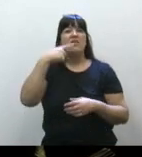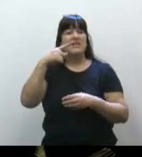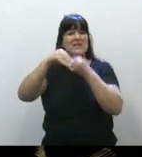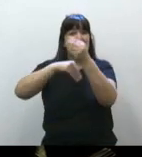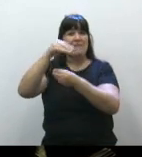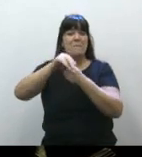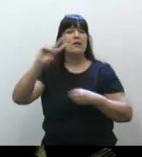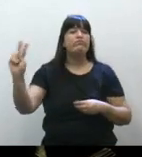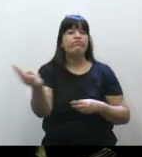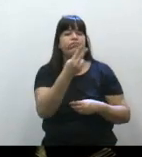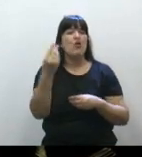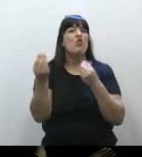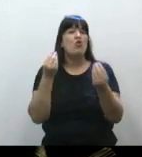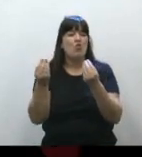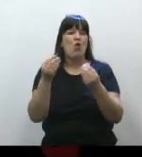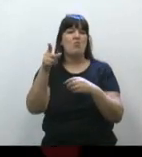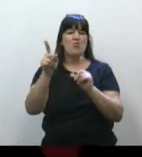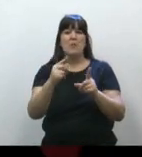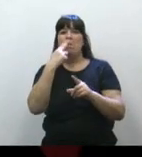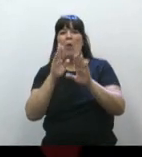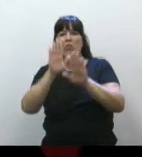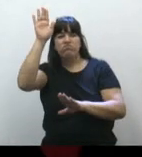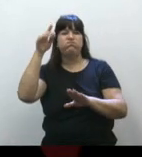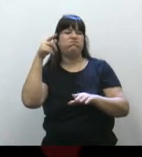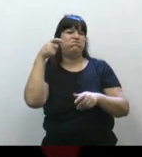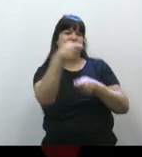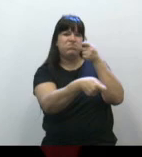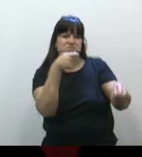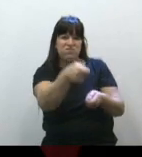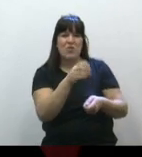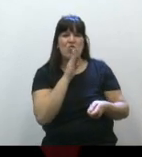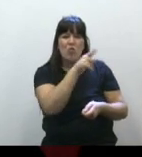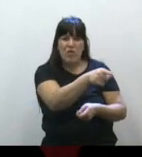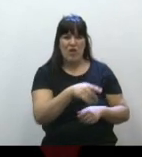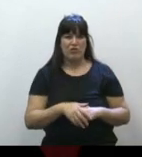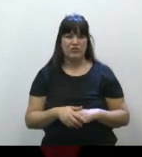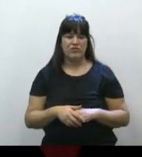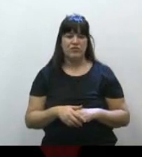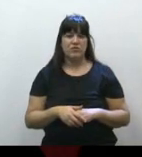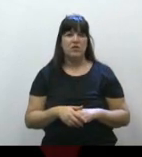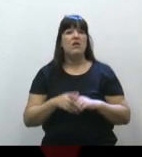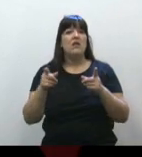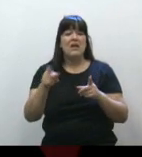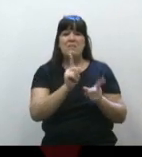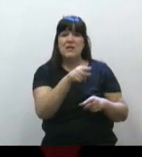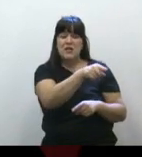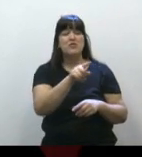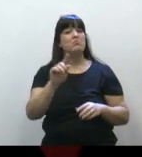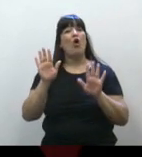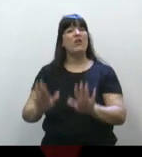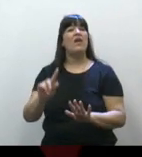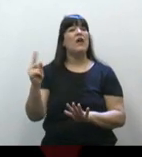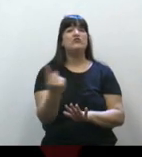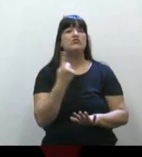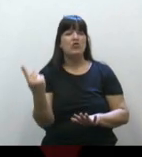muerto en los campos de concentración de agua y de rush en bruc y que había quedado solamente ella